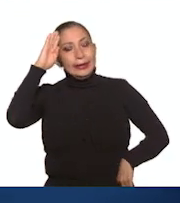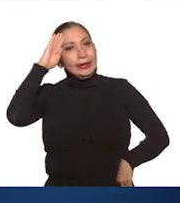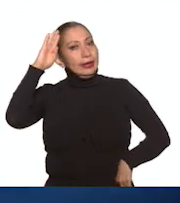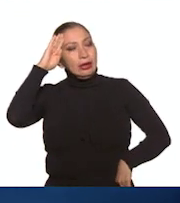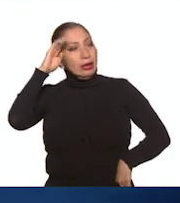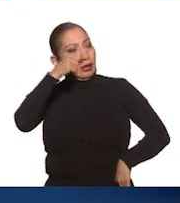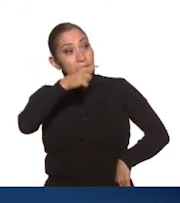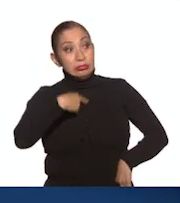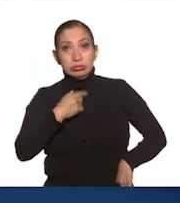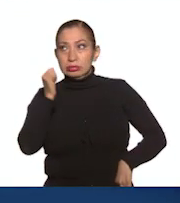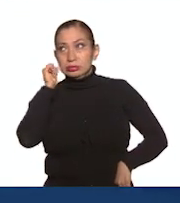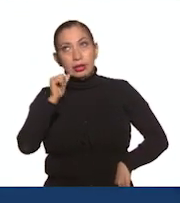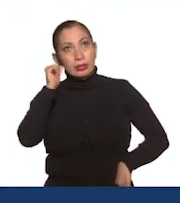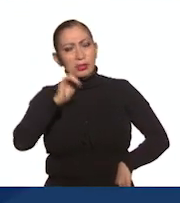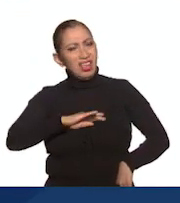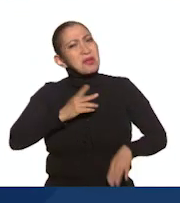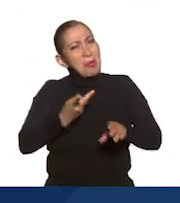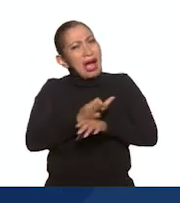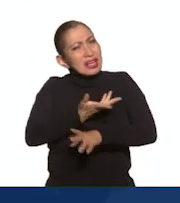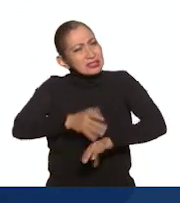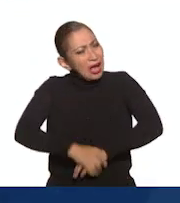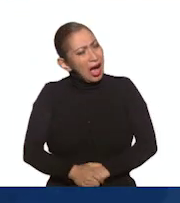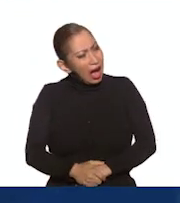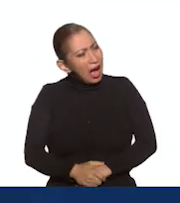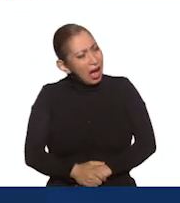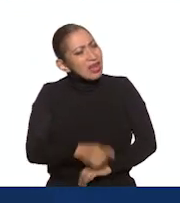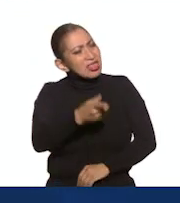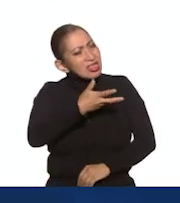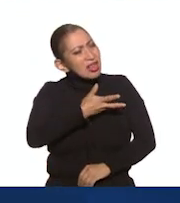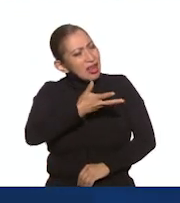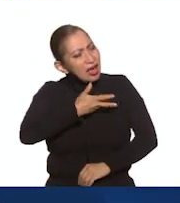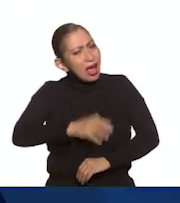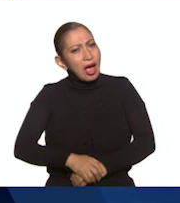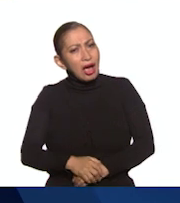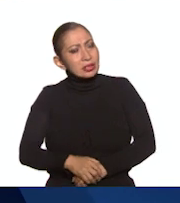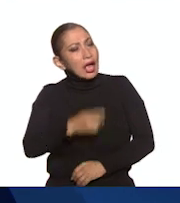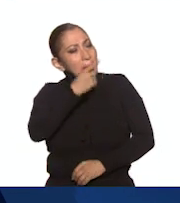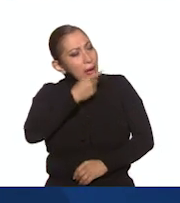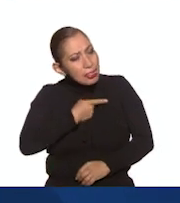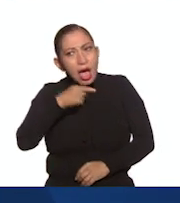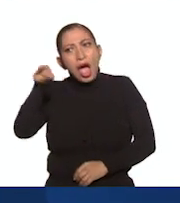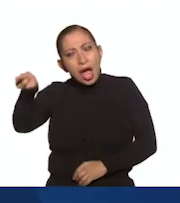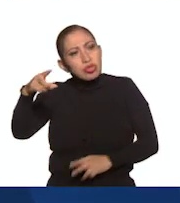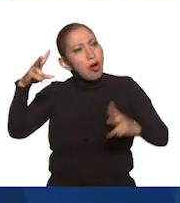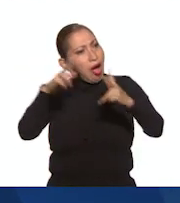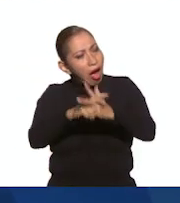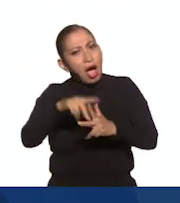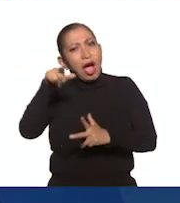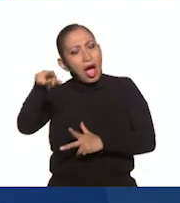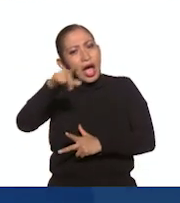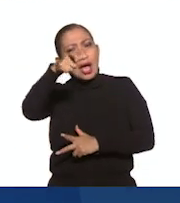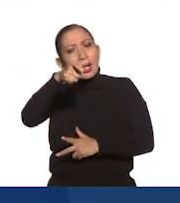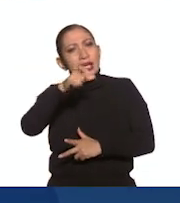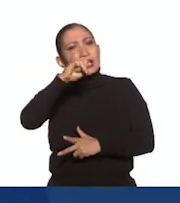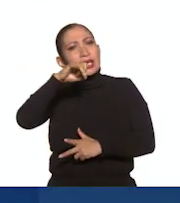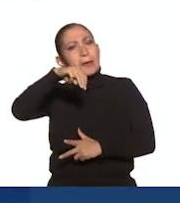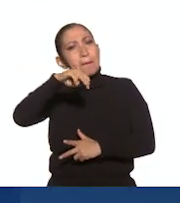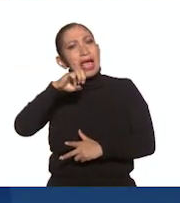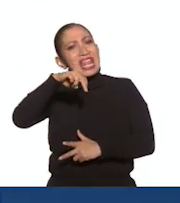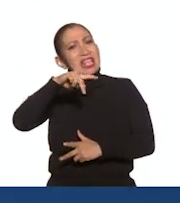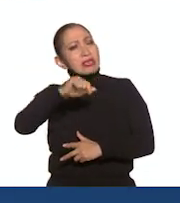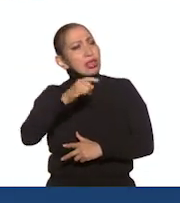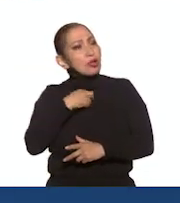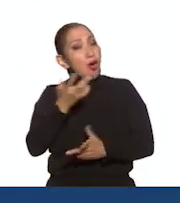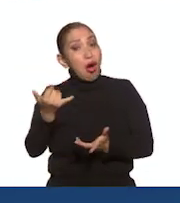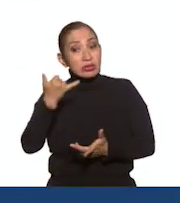¿Y ese genio? Pues, ¿qué te pasa, Cupertino? ¿Qué te traes? Ya me dijeron que te peleaste con la Jimenita y que no